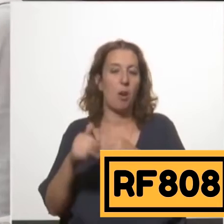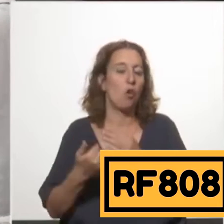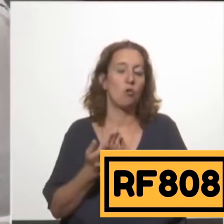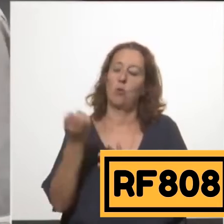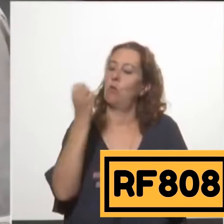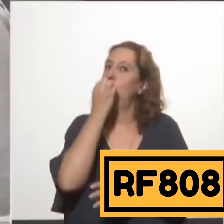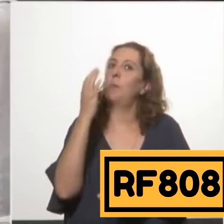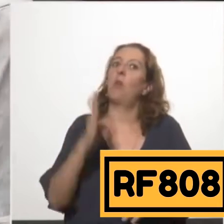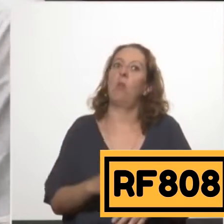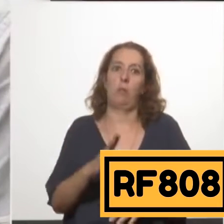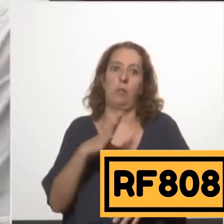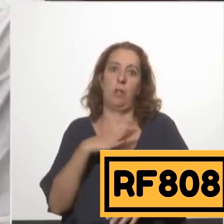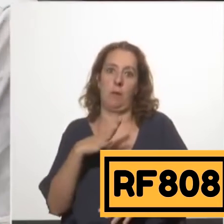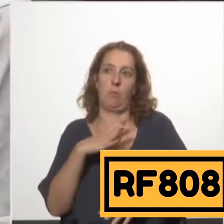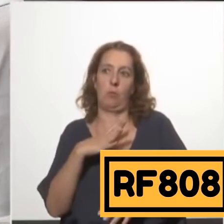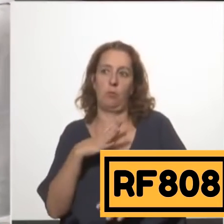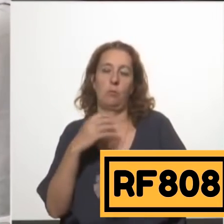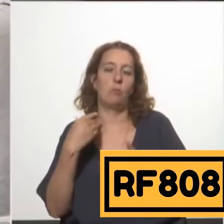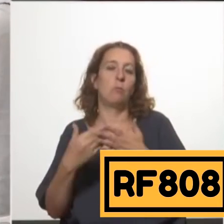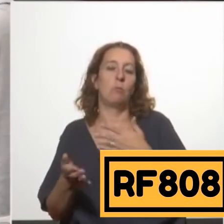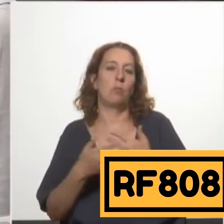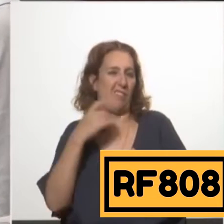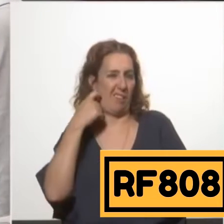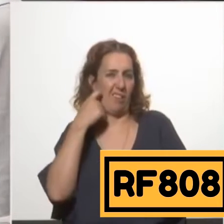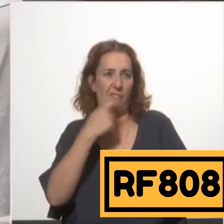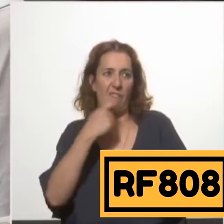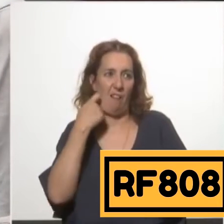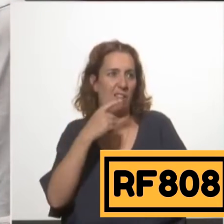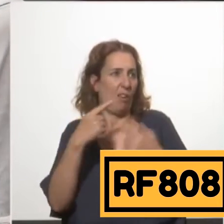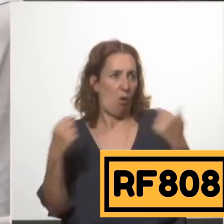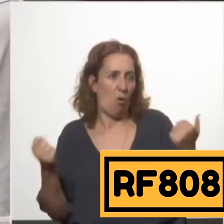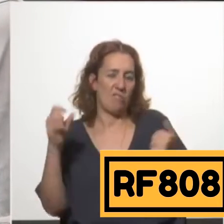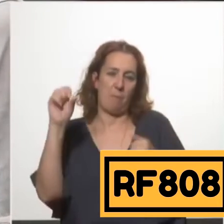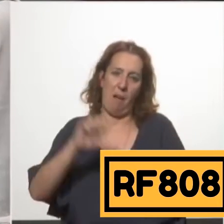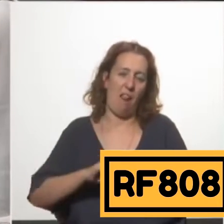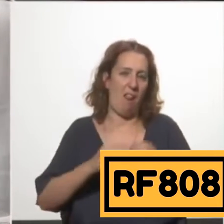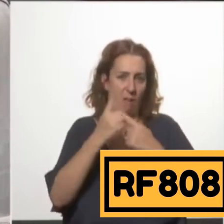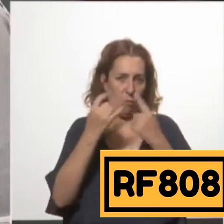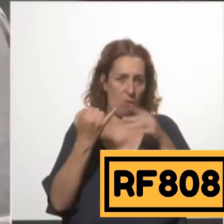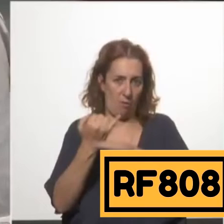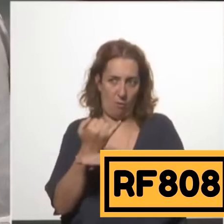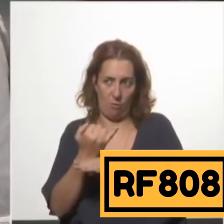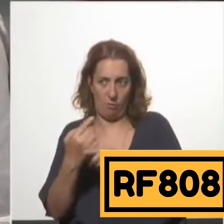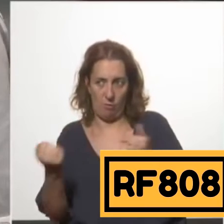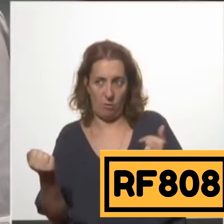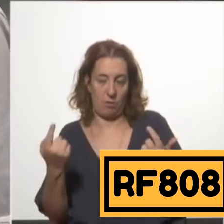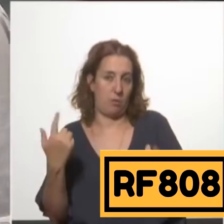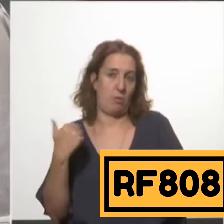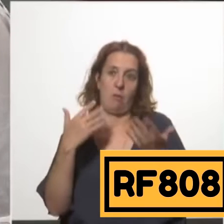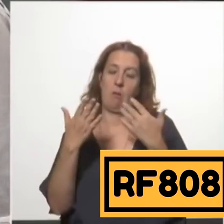acuerdos de preferencias arancelarias que tenemos, por más imperfecto que sea. Y si no, hablemos con el sector lácteo,